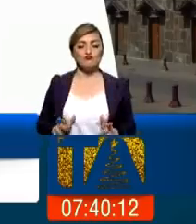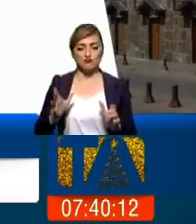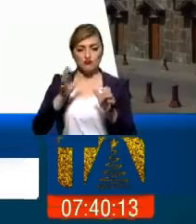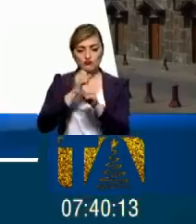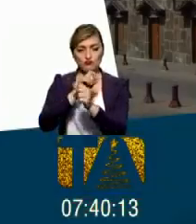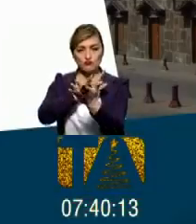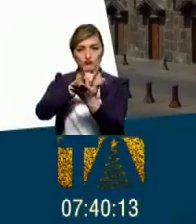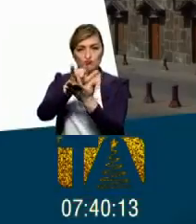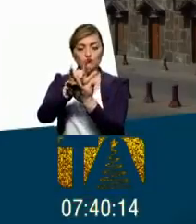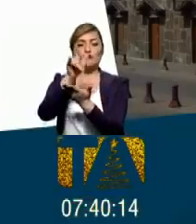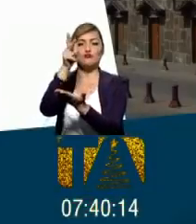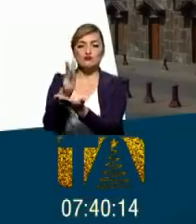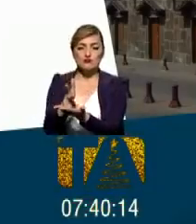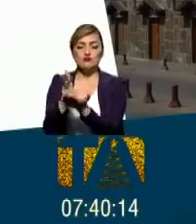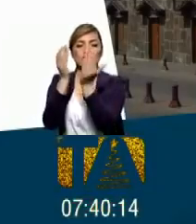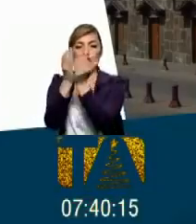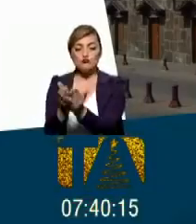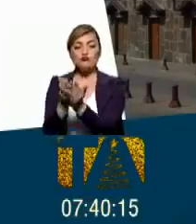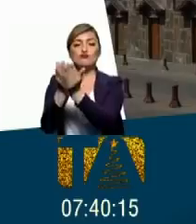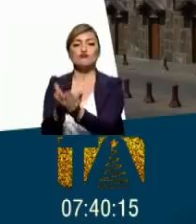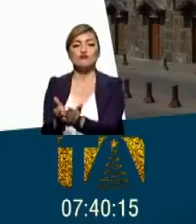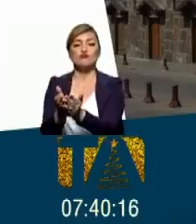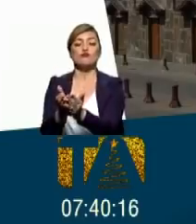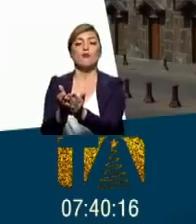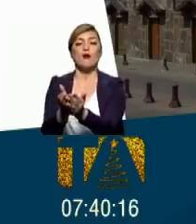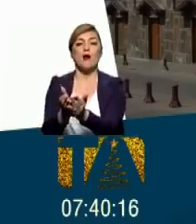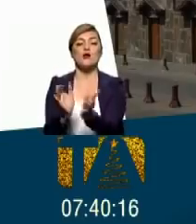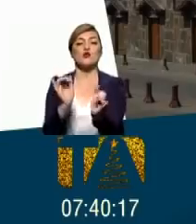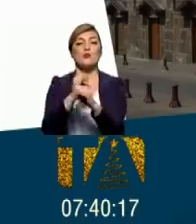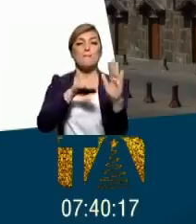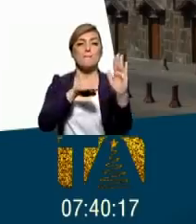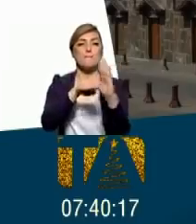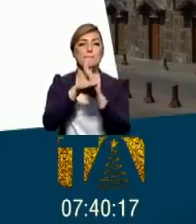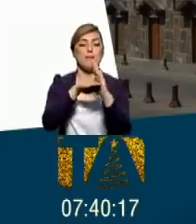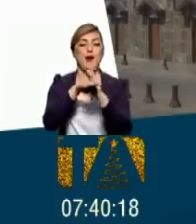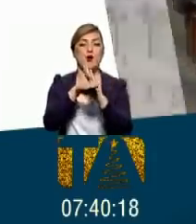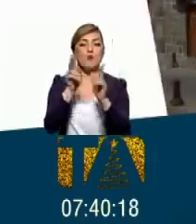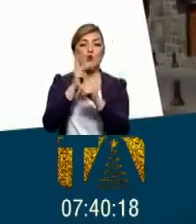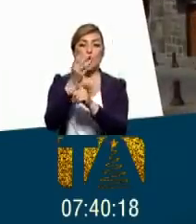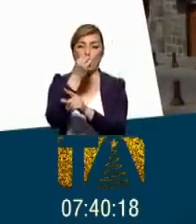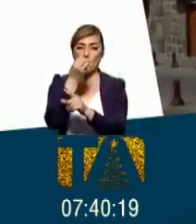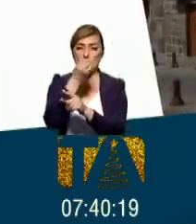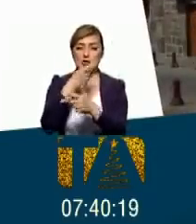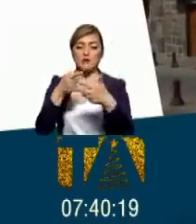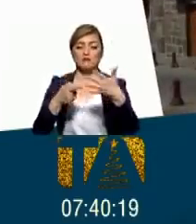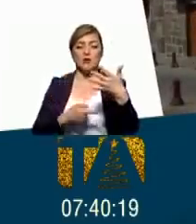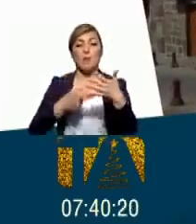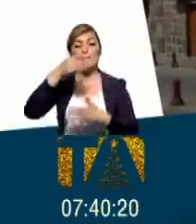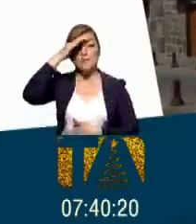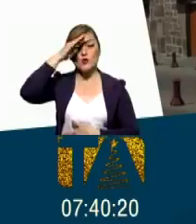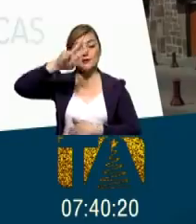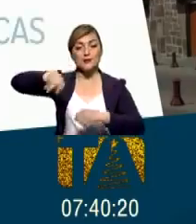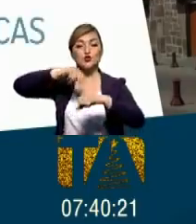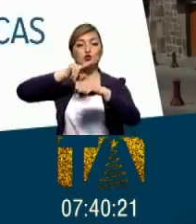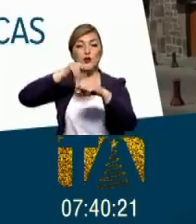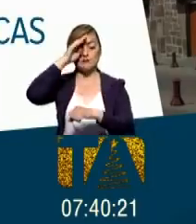seguridad, aeropuertos, terminales terrestres, marítimas, fluviales, entidades bancarias, provisión de víveres. También miembros de la Policía Nacional